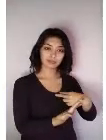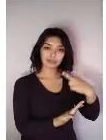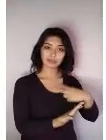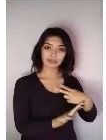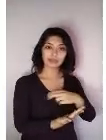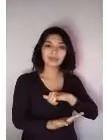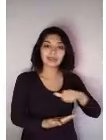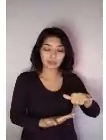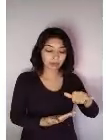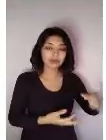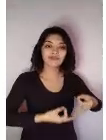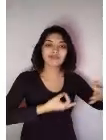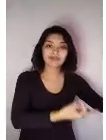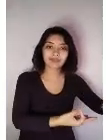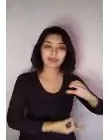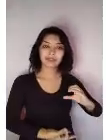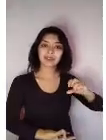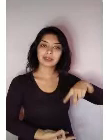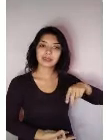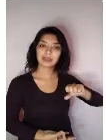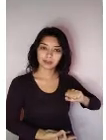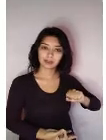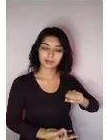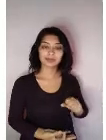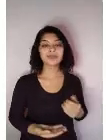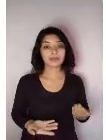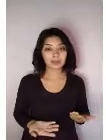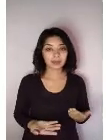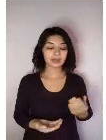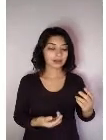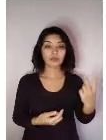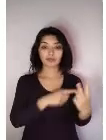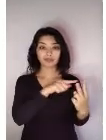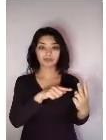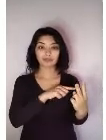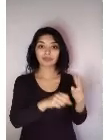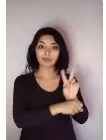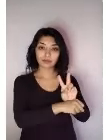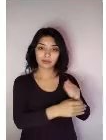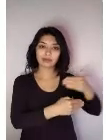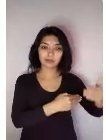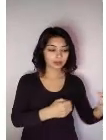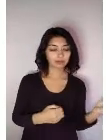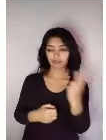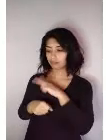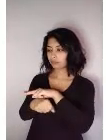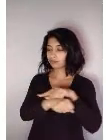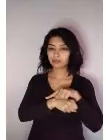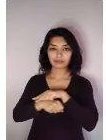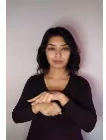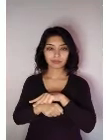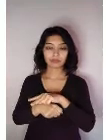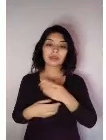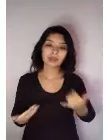Acreditación. Luego, recibe una visita de pares académicos y finalmente un acuerdo establece los años de acreditación de la